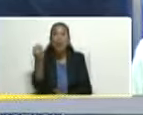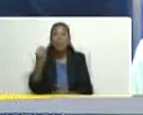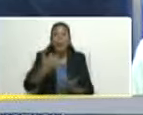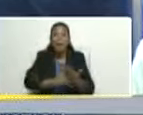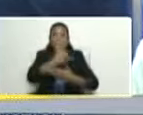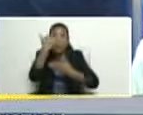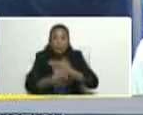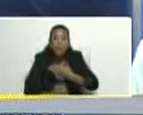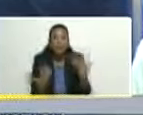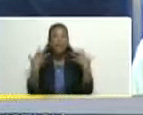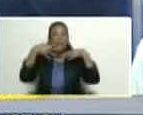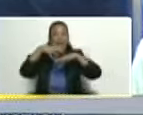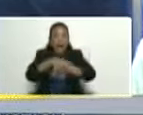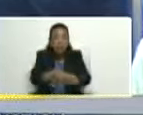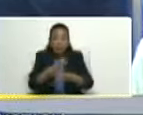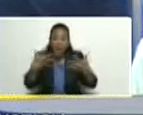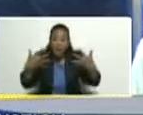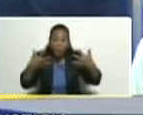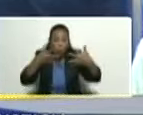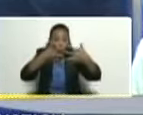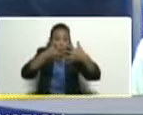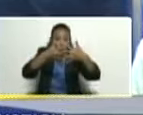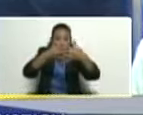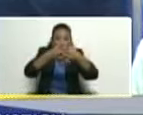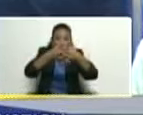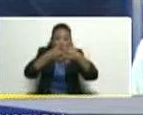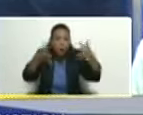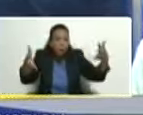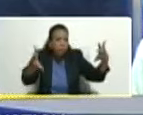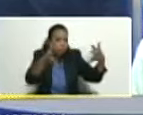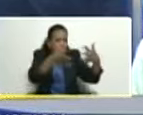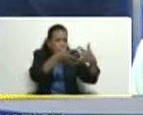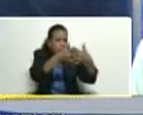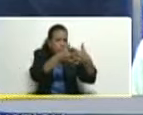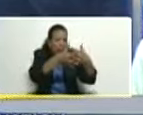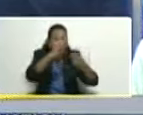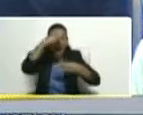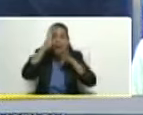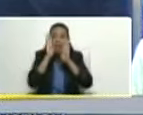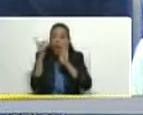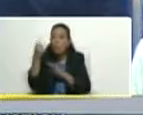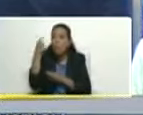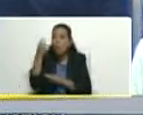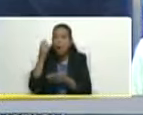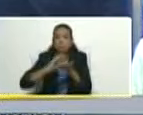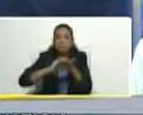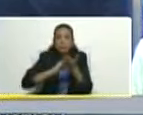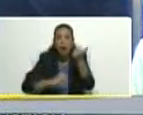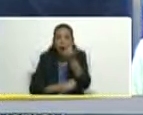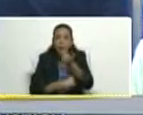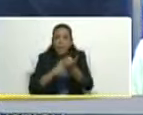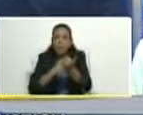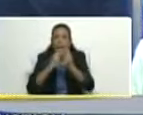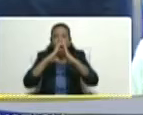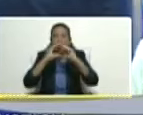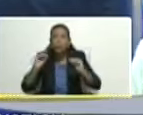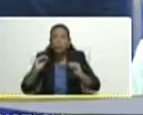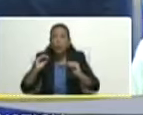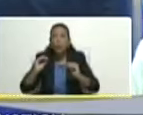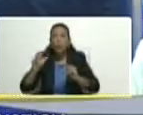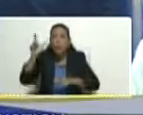programas integrales, políticas públicas que van a atacar y van a buscar apoyar a